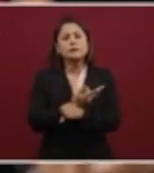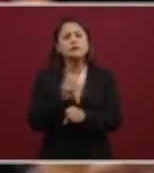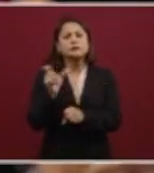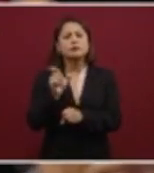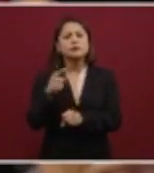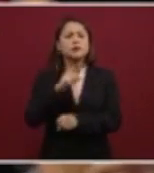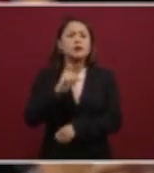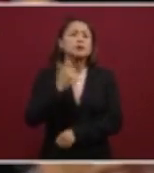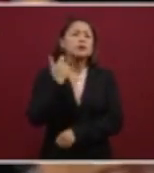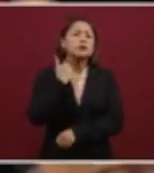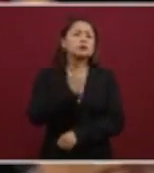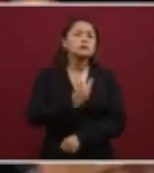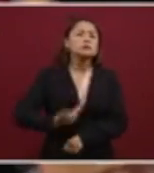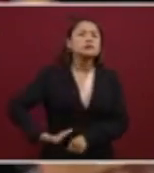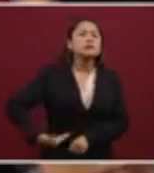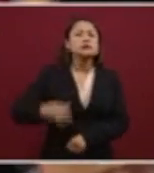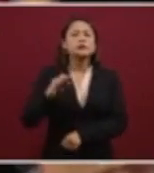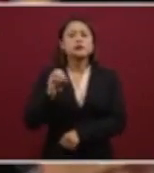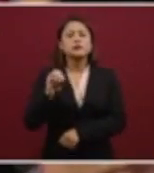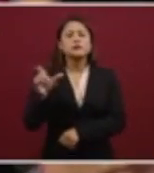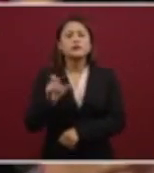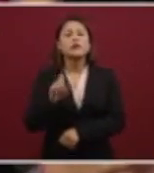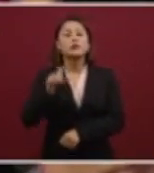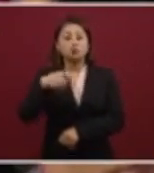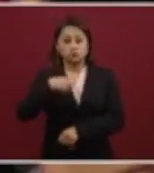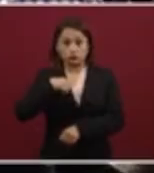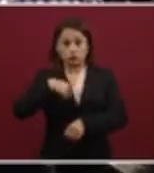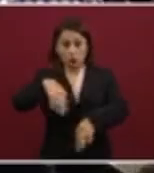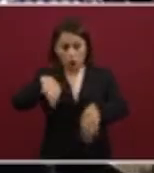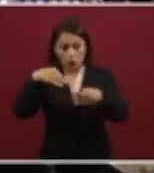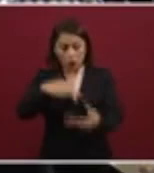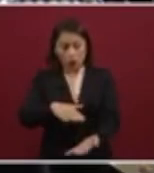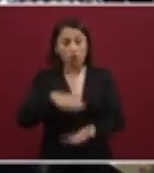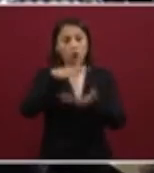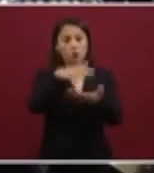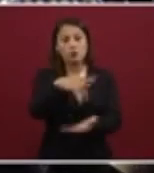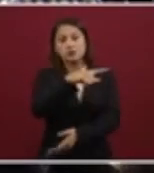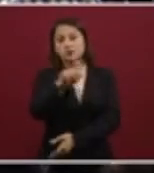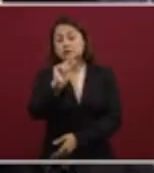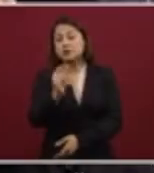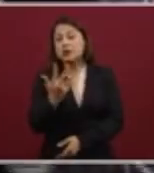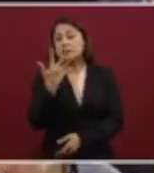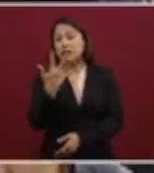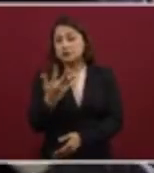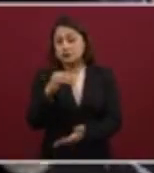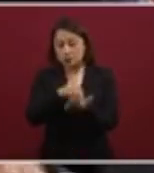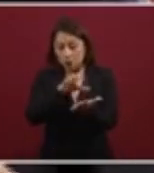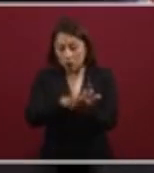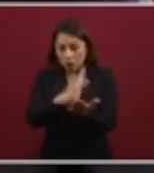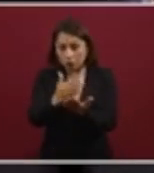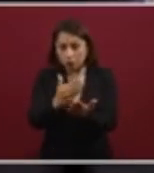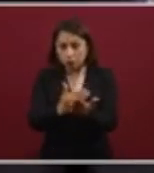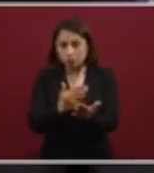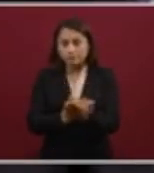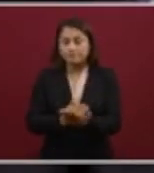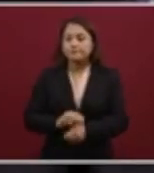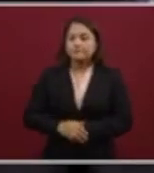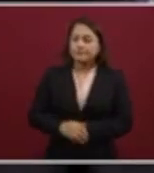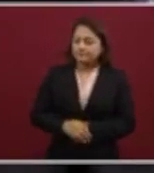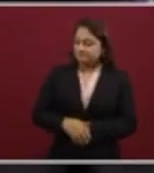caso concreto de 365 fojas. Pero es parte de lo mismo, o sea, quiero contestarte así.